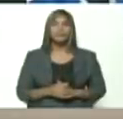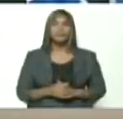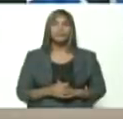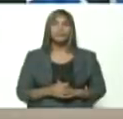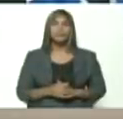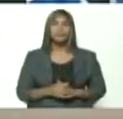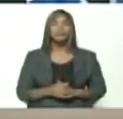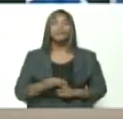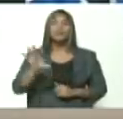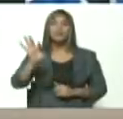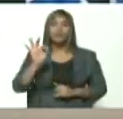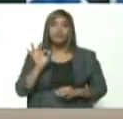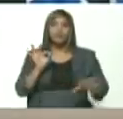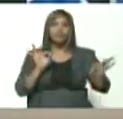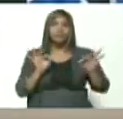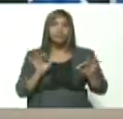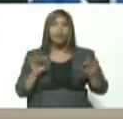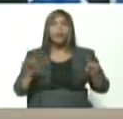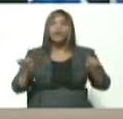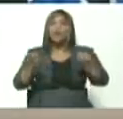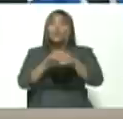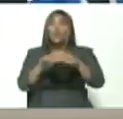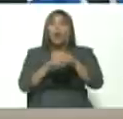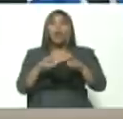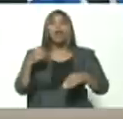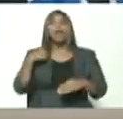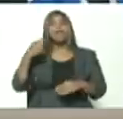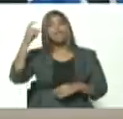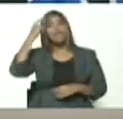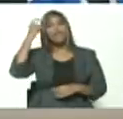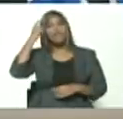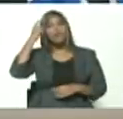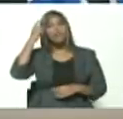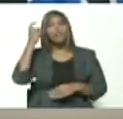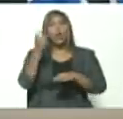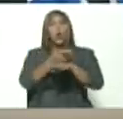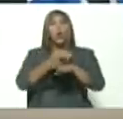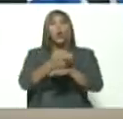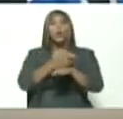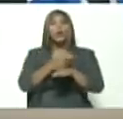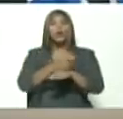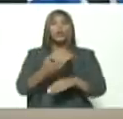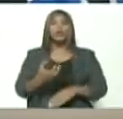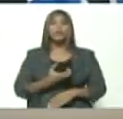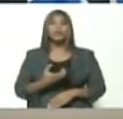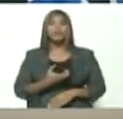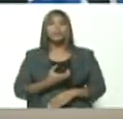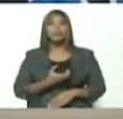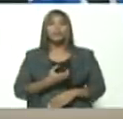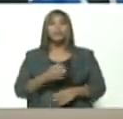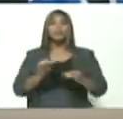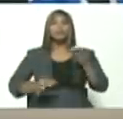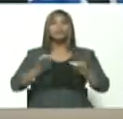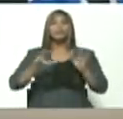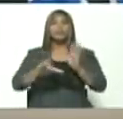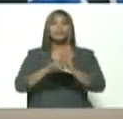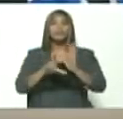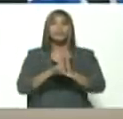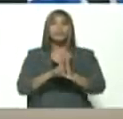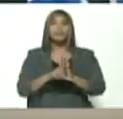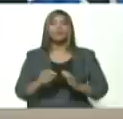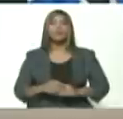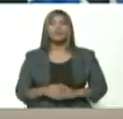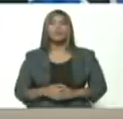se elegirán en la misma fecha gobernadores, alcaldes, legisladores, a los consejos